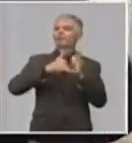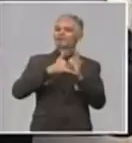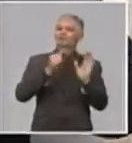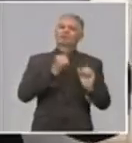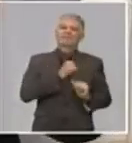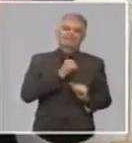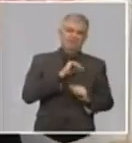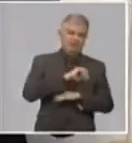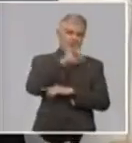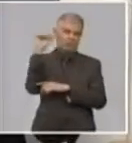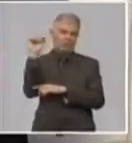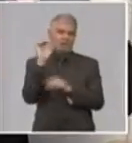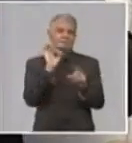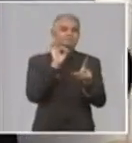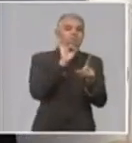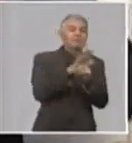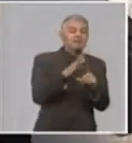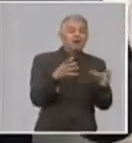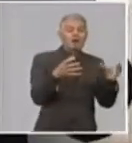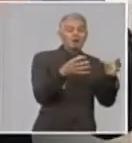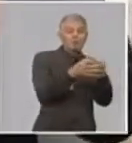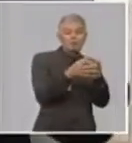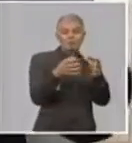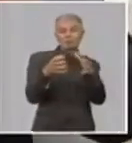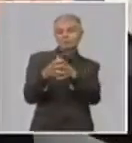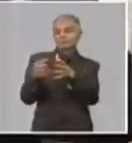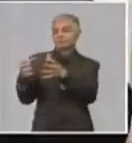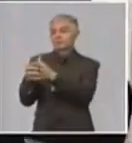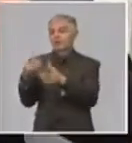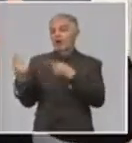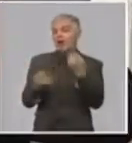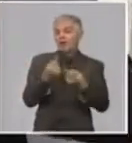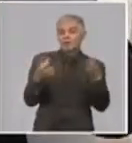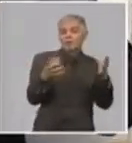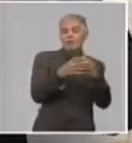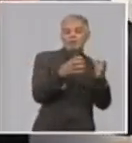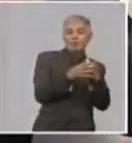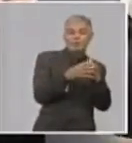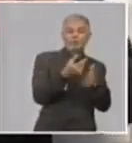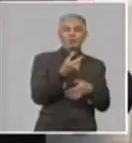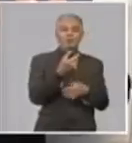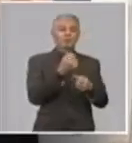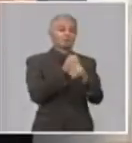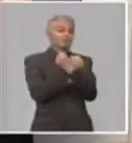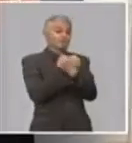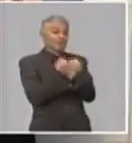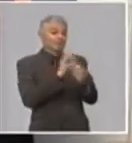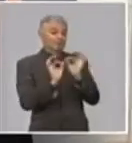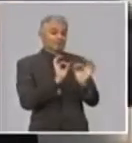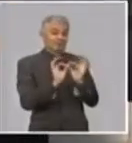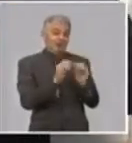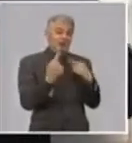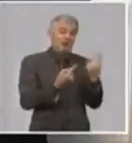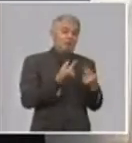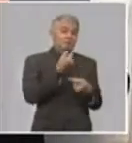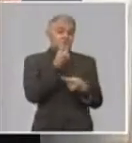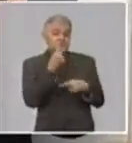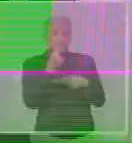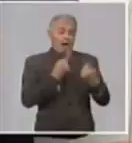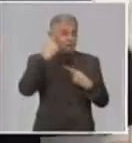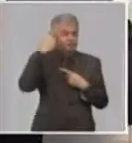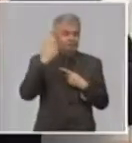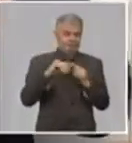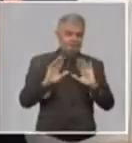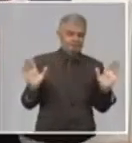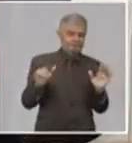empezar por algunos grupos de riesgo. Estamos en los toques finales de la organización de esto para definir, porque obviamente la aplicación de una